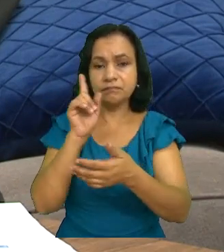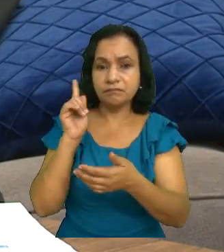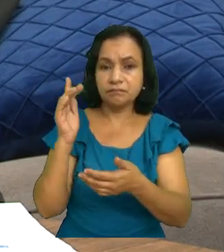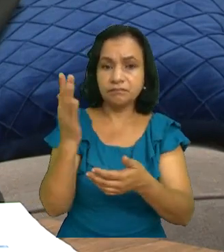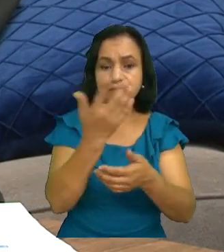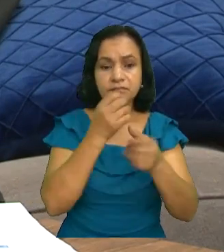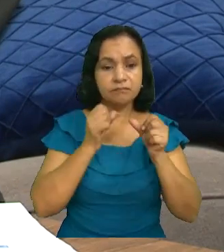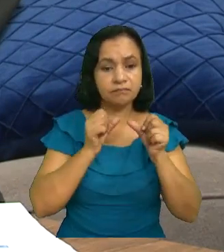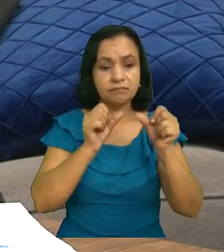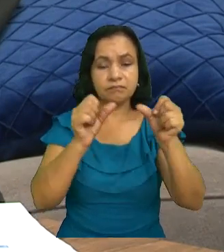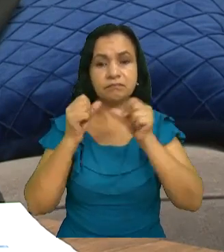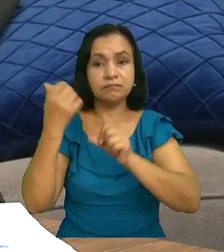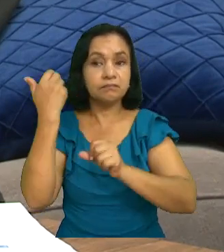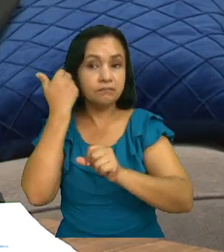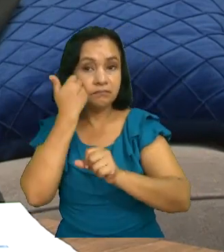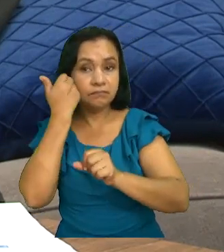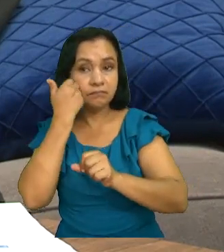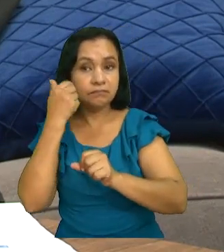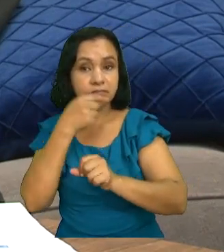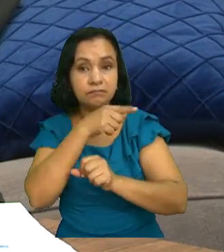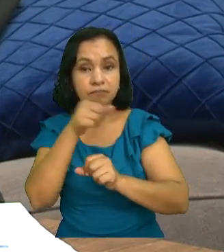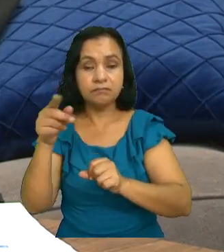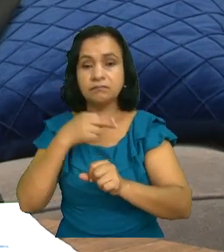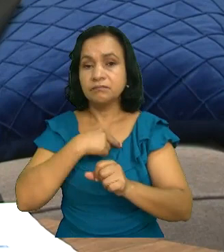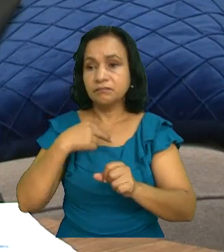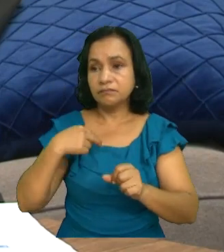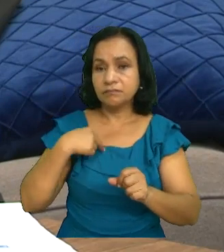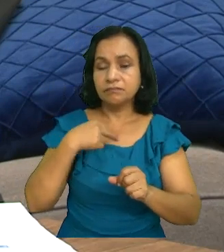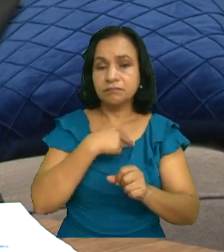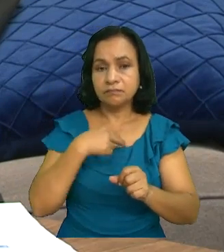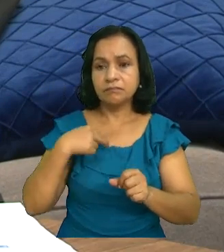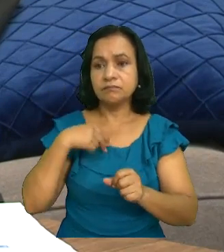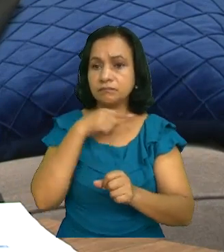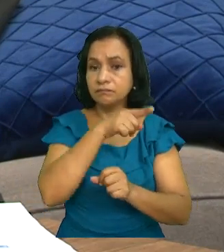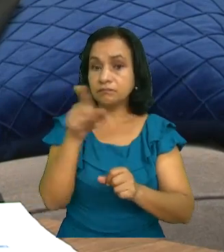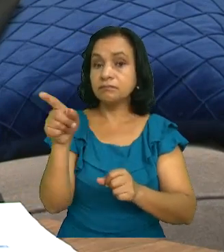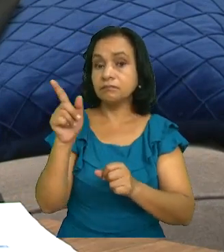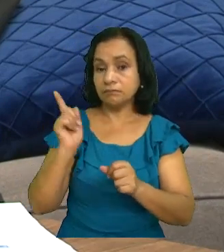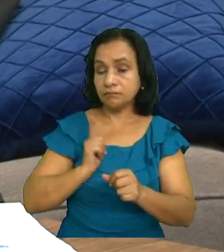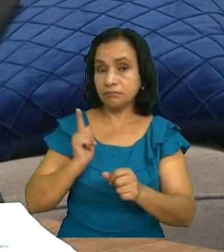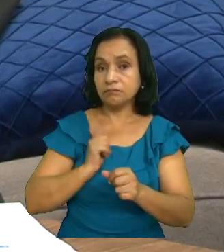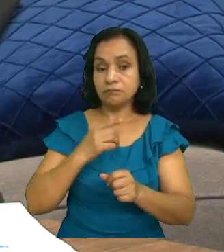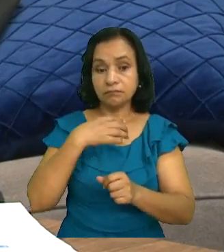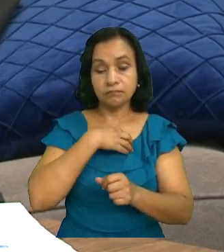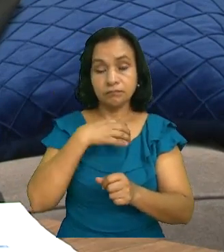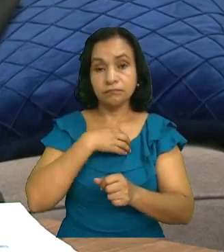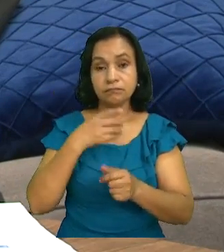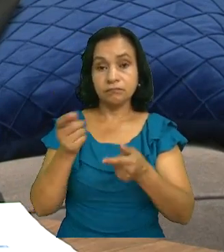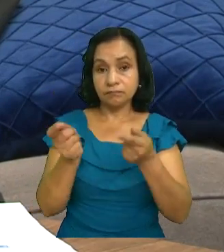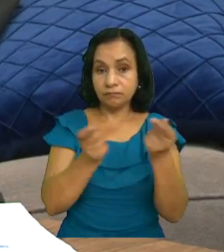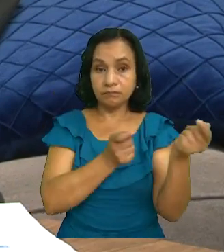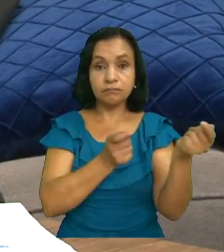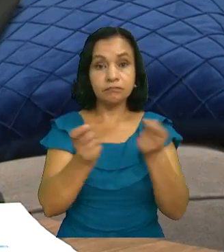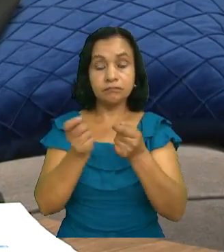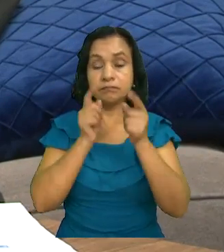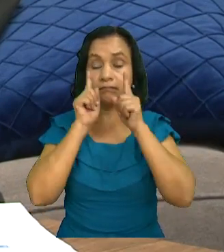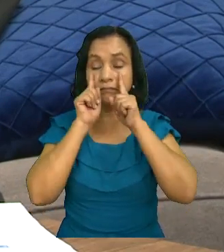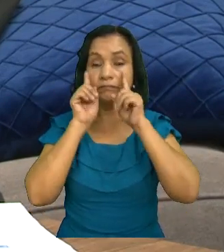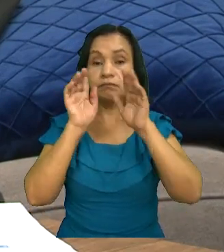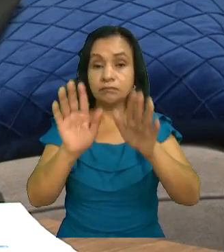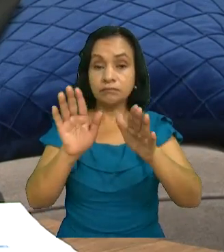la pandemia. En todos ellos se están ejecutando las medidas de seguridad y de